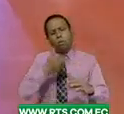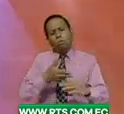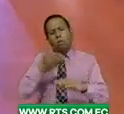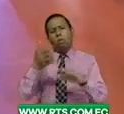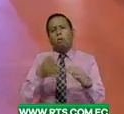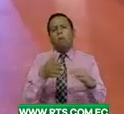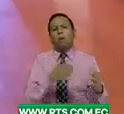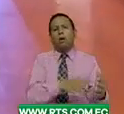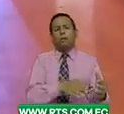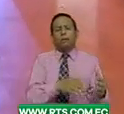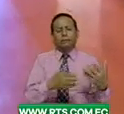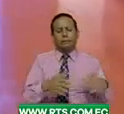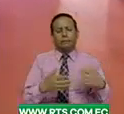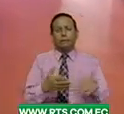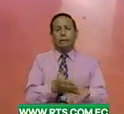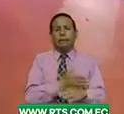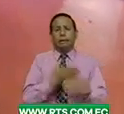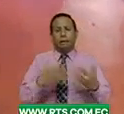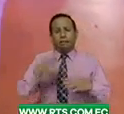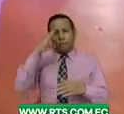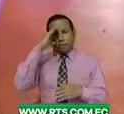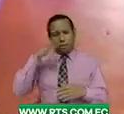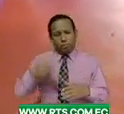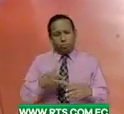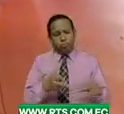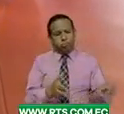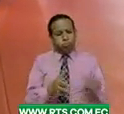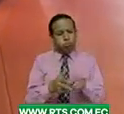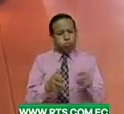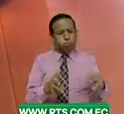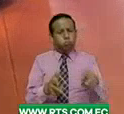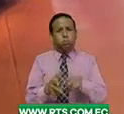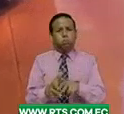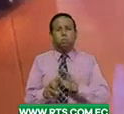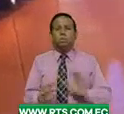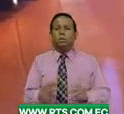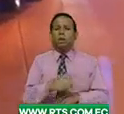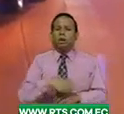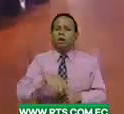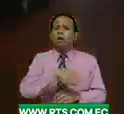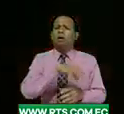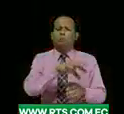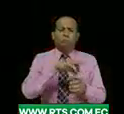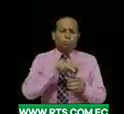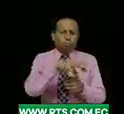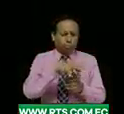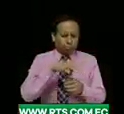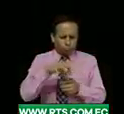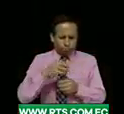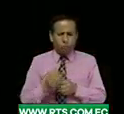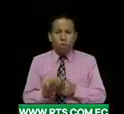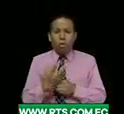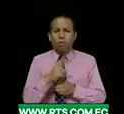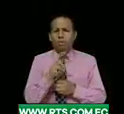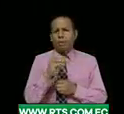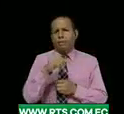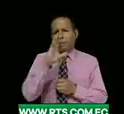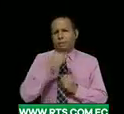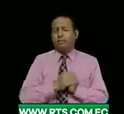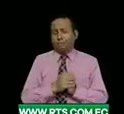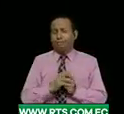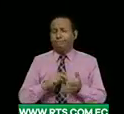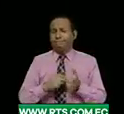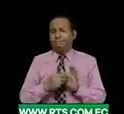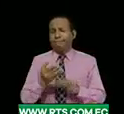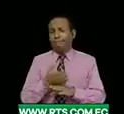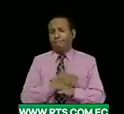con disparos. De lo que la policía ha encontrado aquí son más de 20 indicios balísticos. Estamos hablando de vainas percutidas